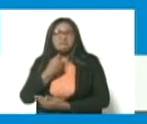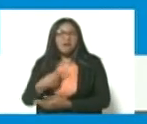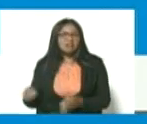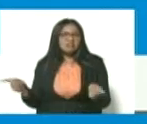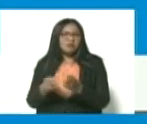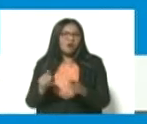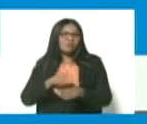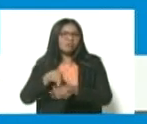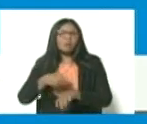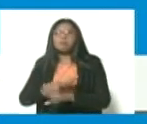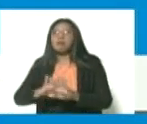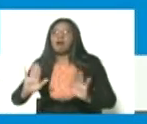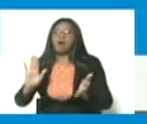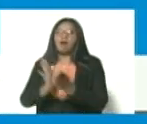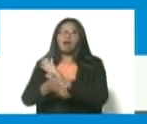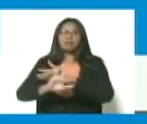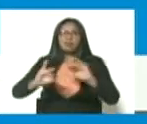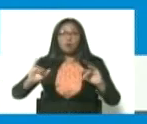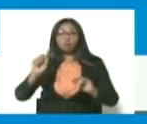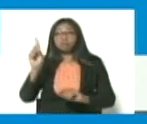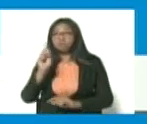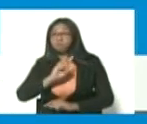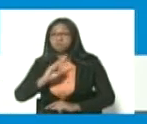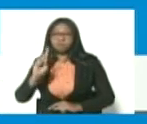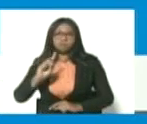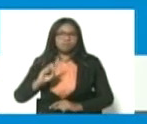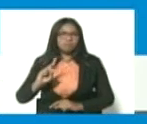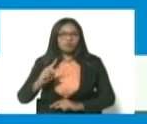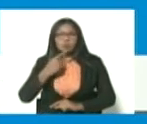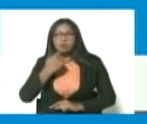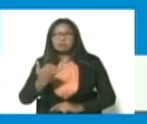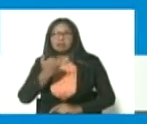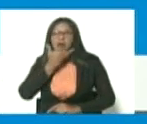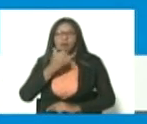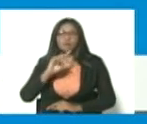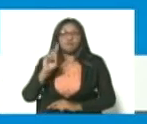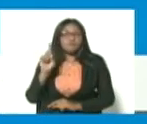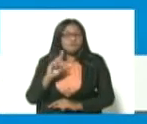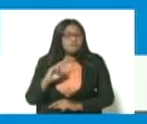tiempo. No se puede llamar engaño a los pueblos del mundo.